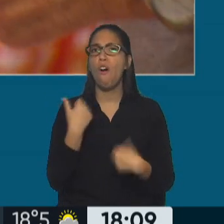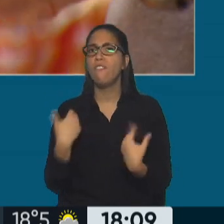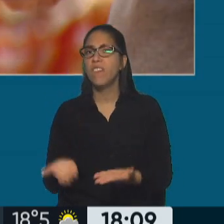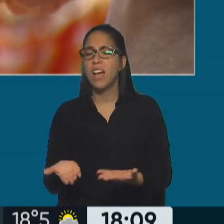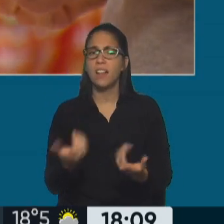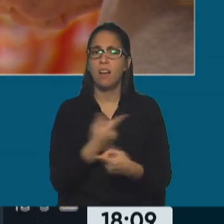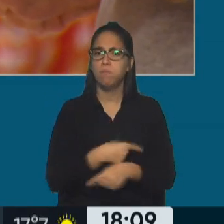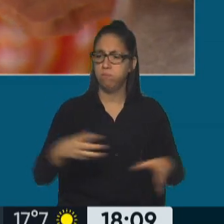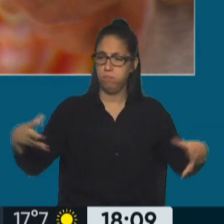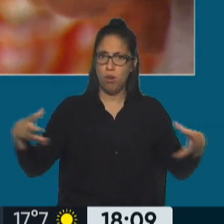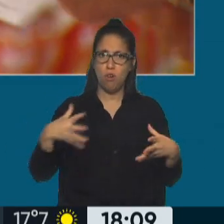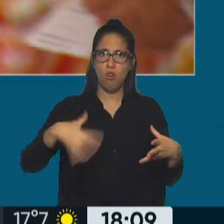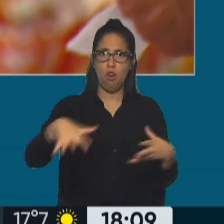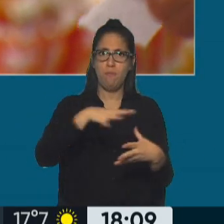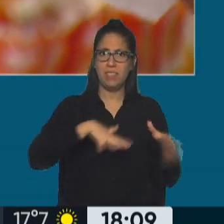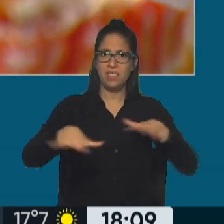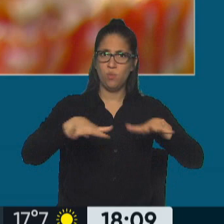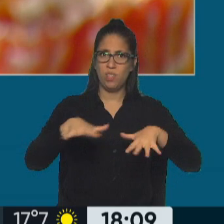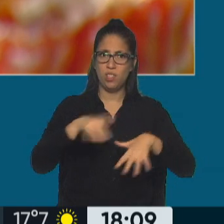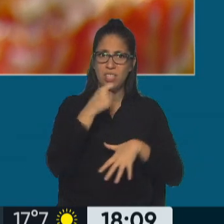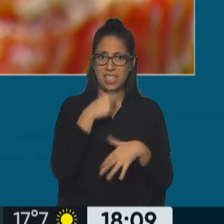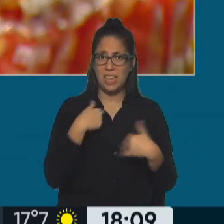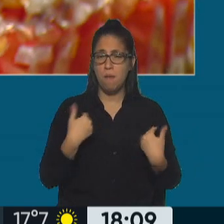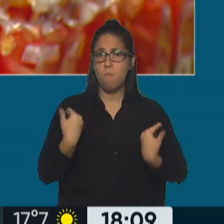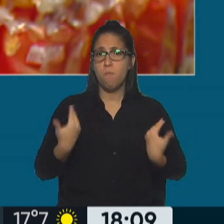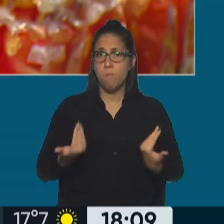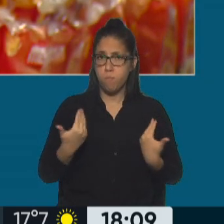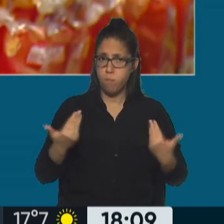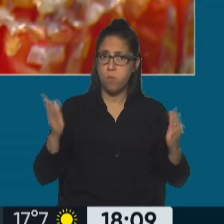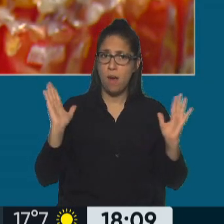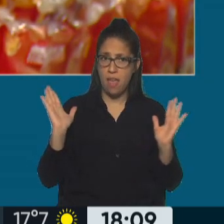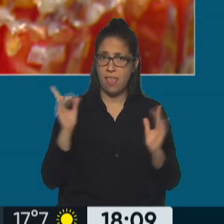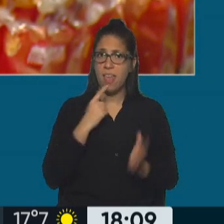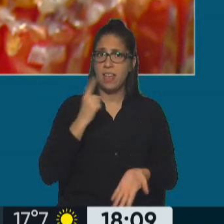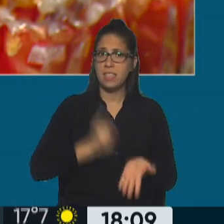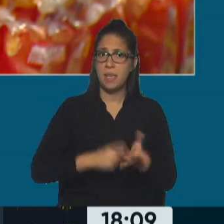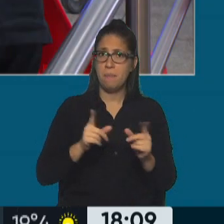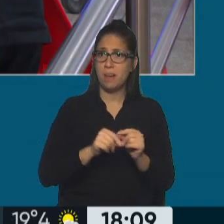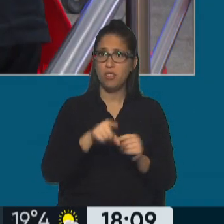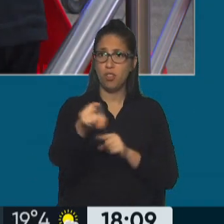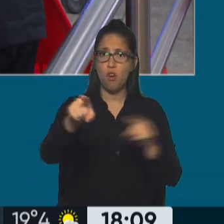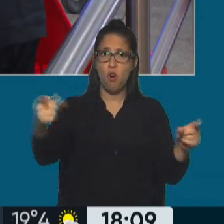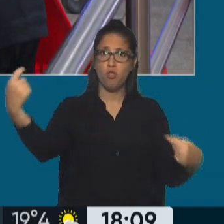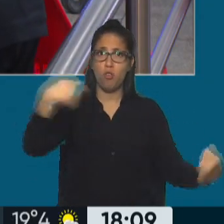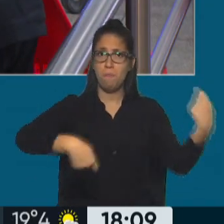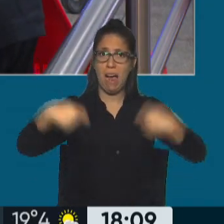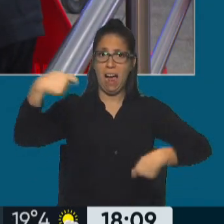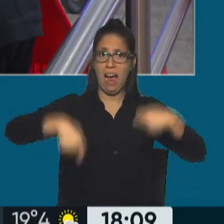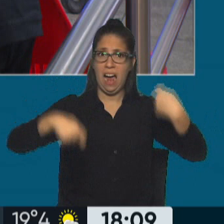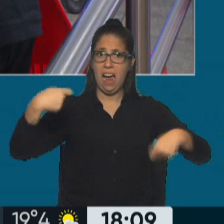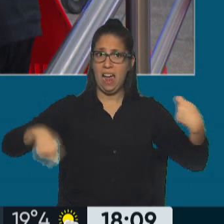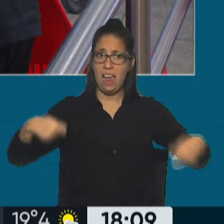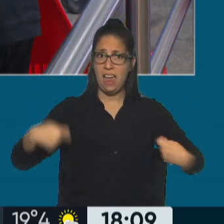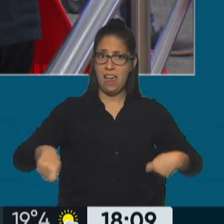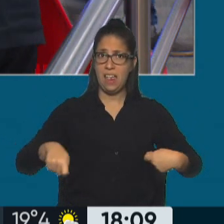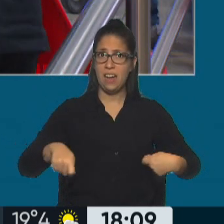que hacen un combo en el cual quienes tienen la capacidad o el poder de poder determinar los precios que paguen los demás y no arriesgarse a